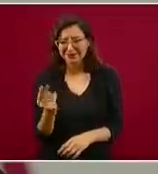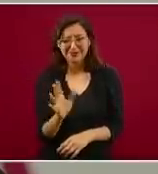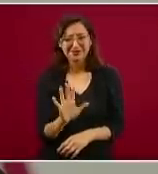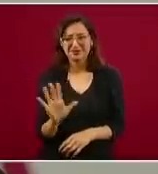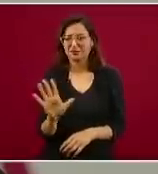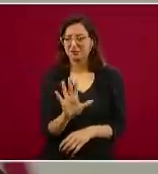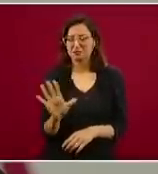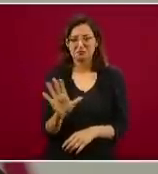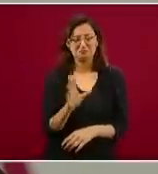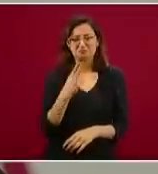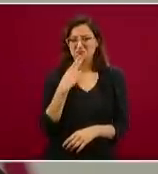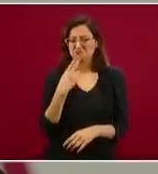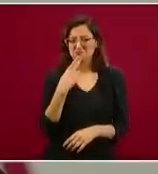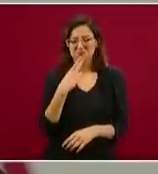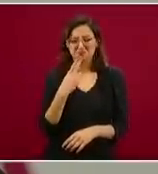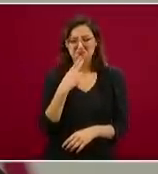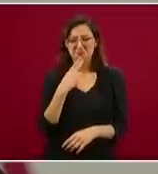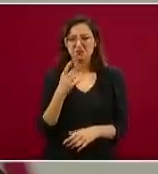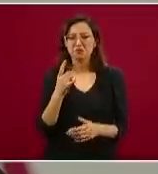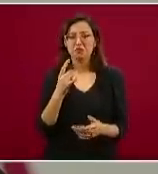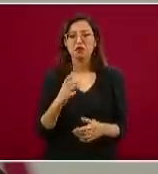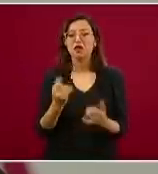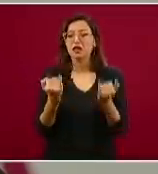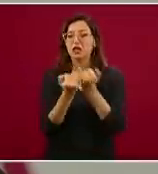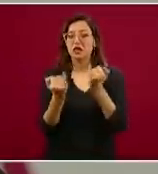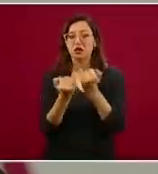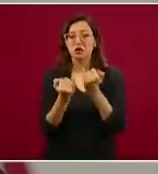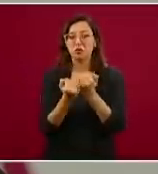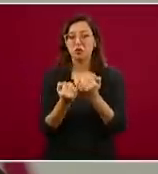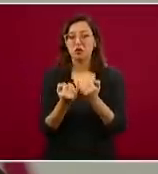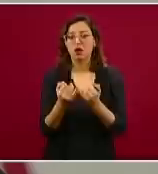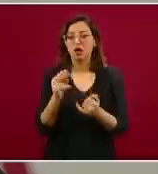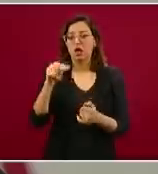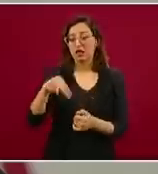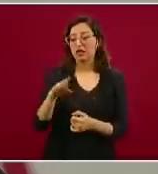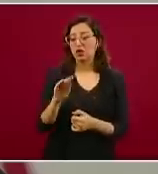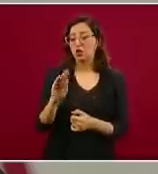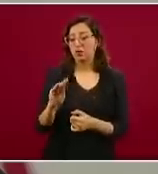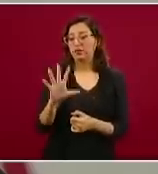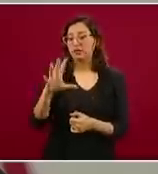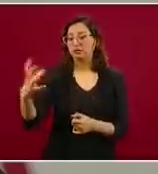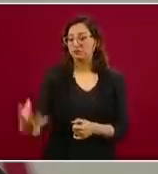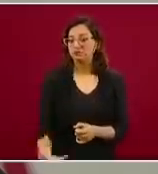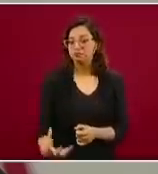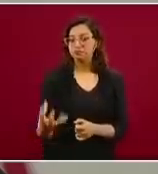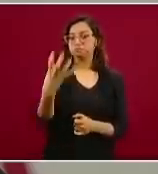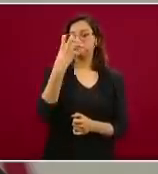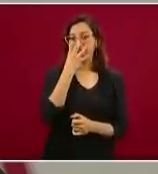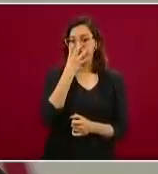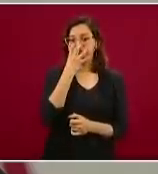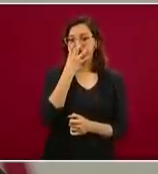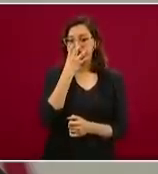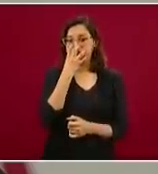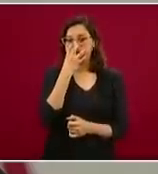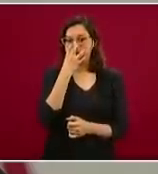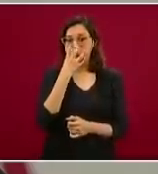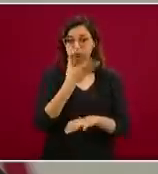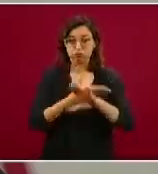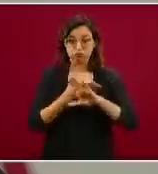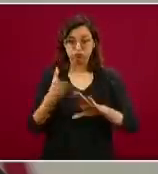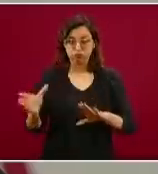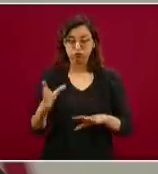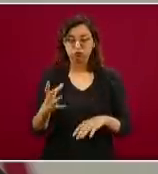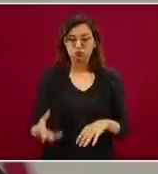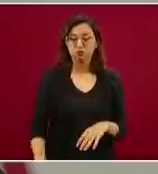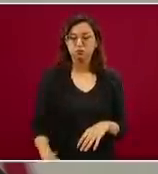las personas. Lo mismo, los cubrebocas de alta eficiencia, los N95, esas como conchitas blancas